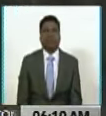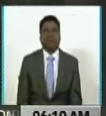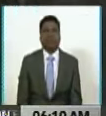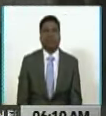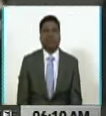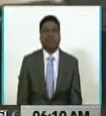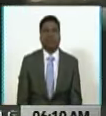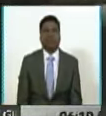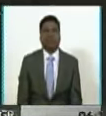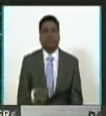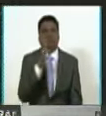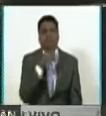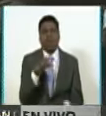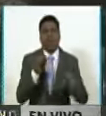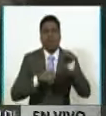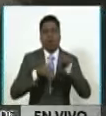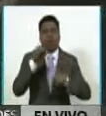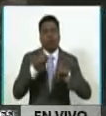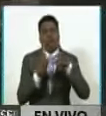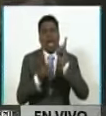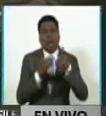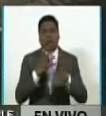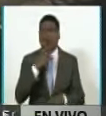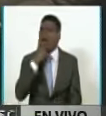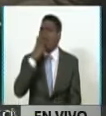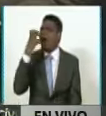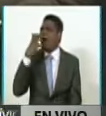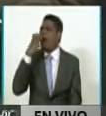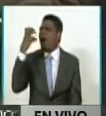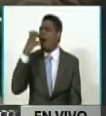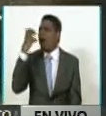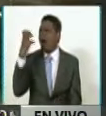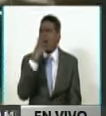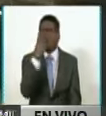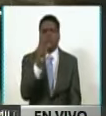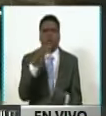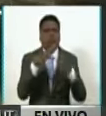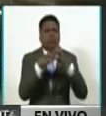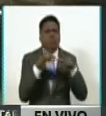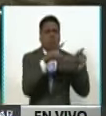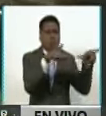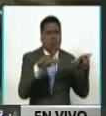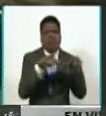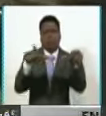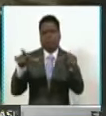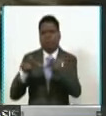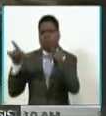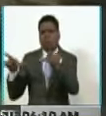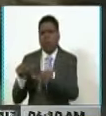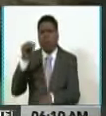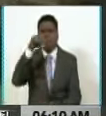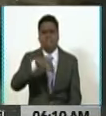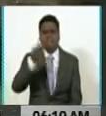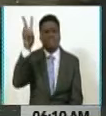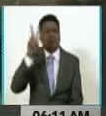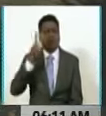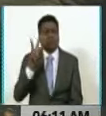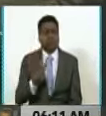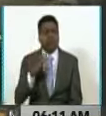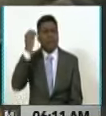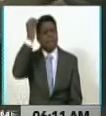Sin duda alguna, el grito de Zamora sigue sonando actualmente en todos los rincones del país. El pensamiento zamorano